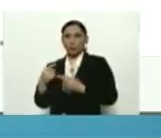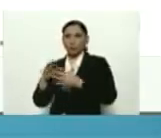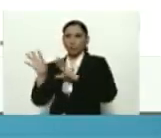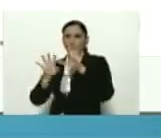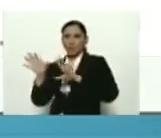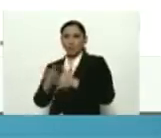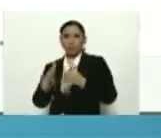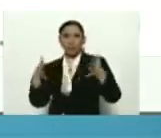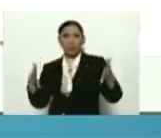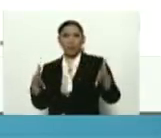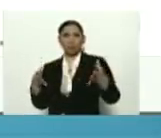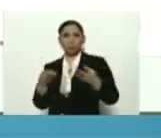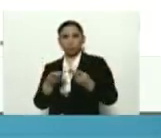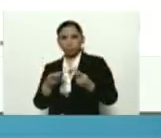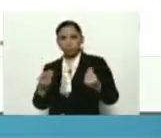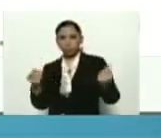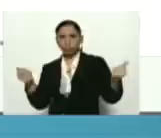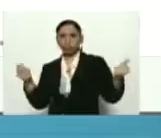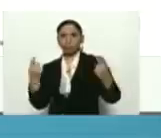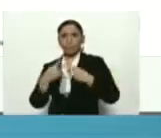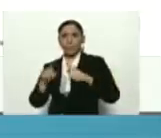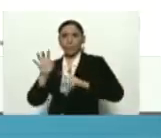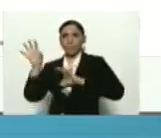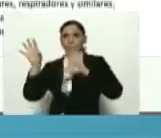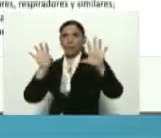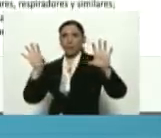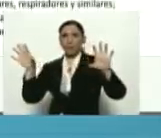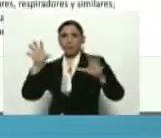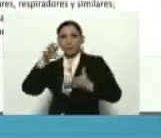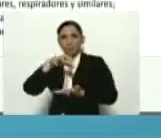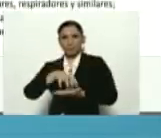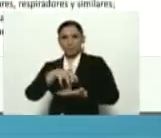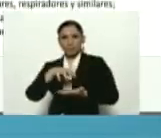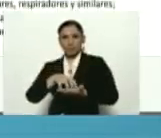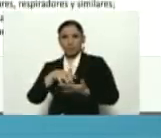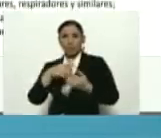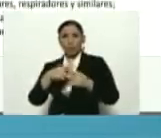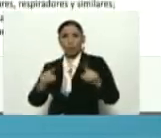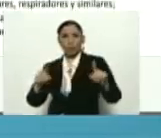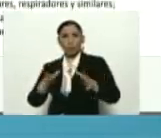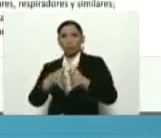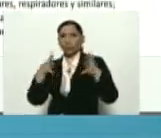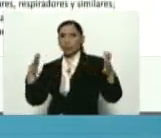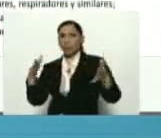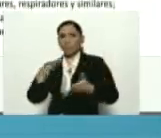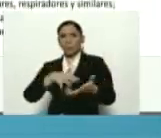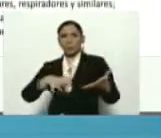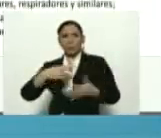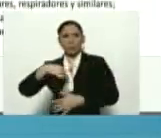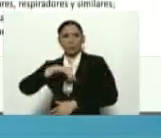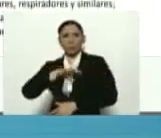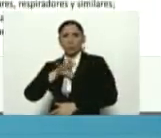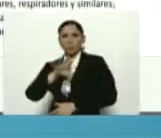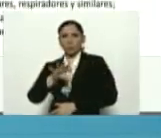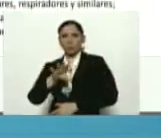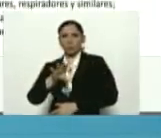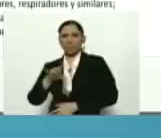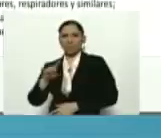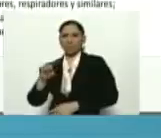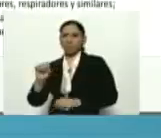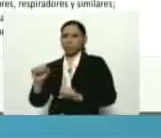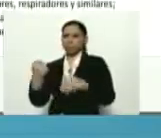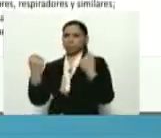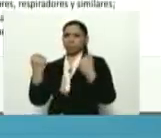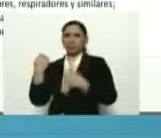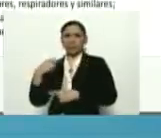gran aliciente y un gran alivio para los países de la región. Otro gran problema de nuestra región son las restricciones que tenemos